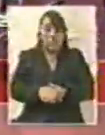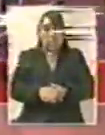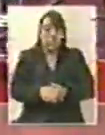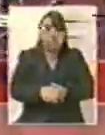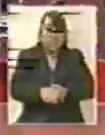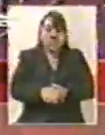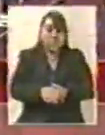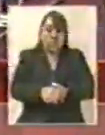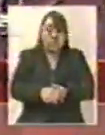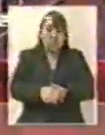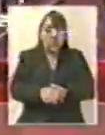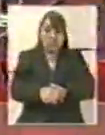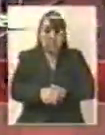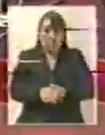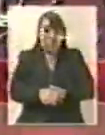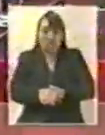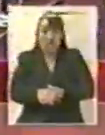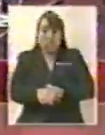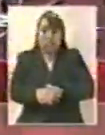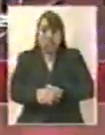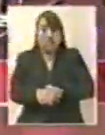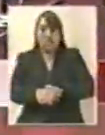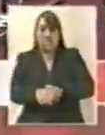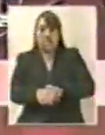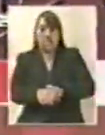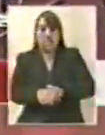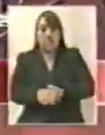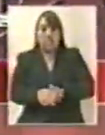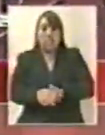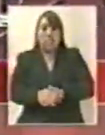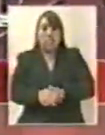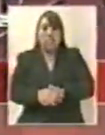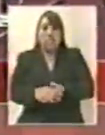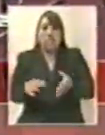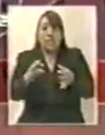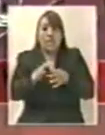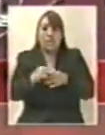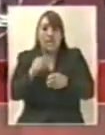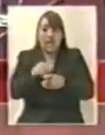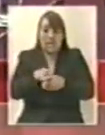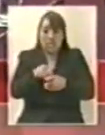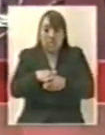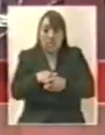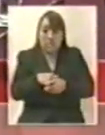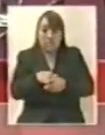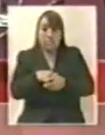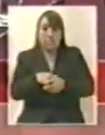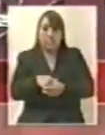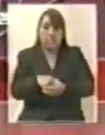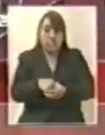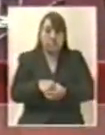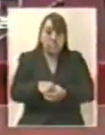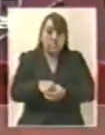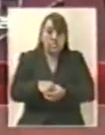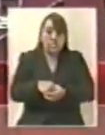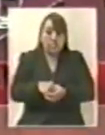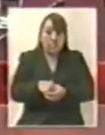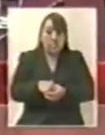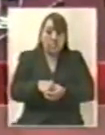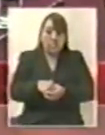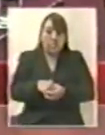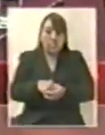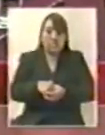y el partido? O fugaces. Vínculos extremadamente. En segundo lugar, las alianzas electorales. En segundo